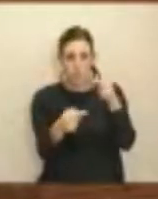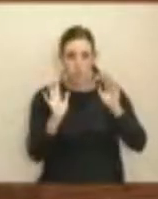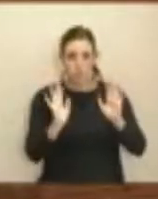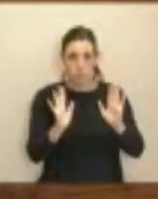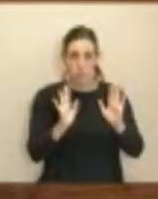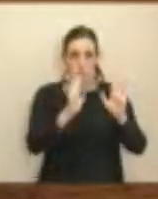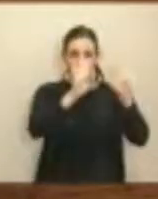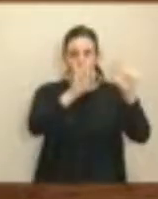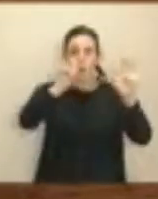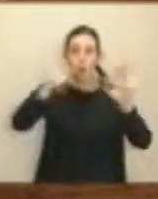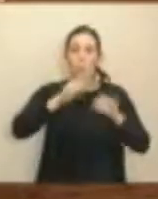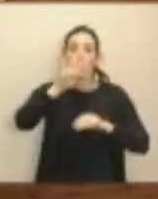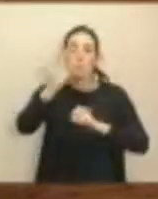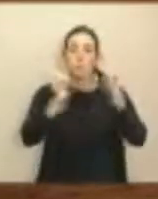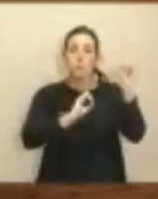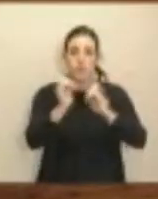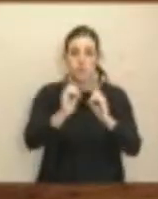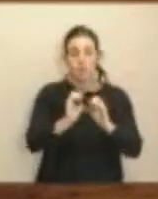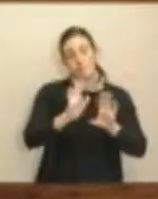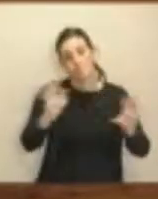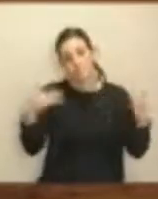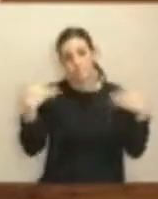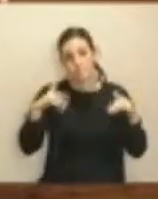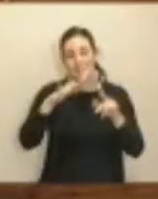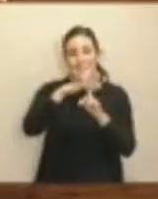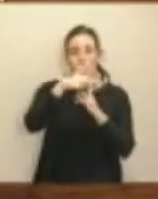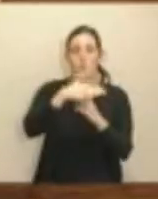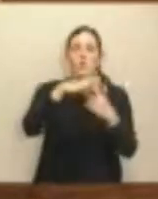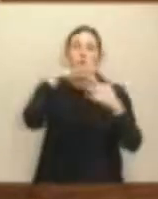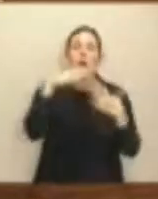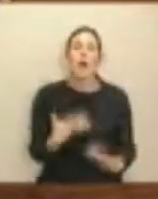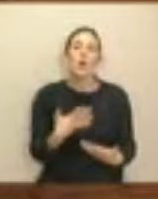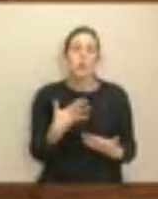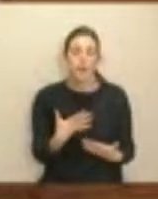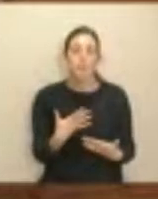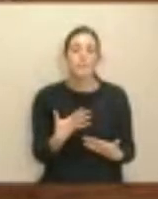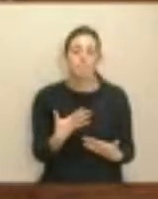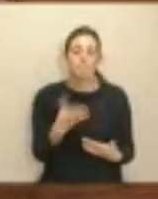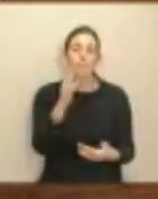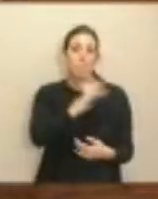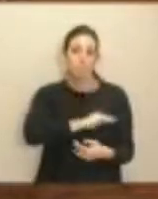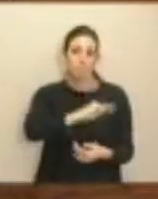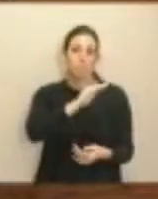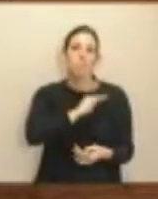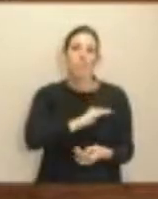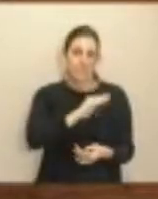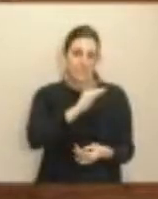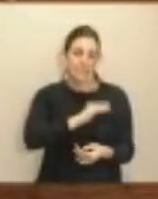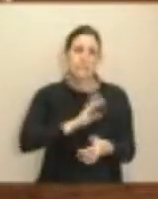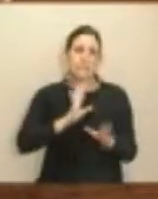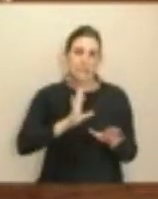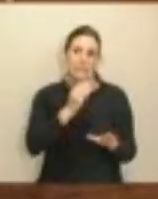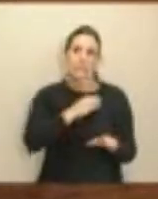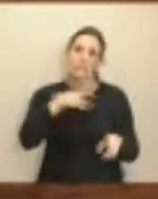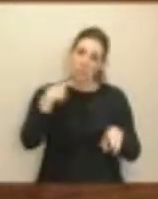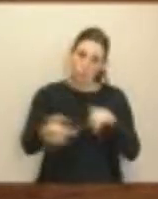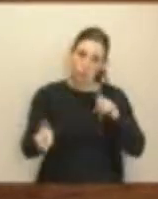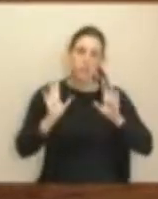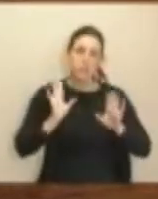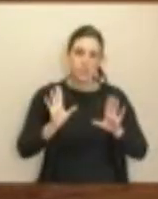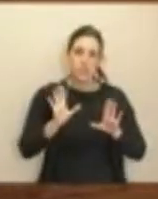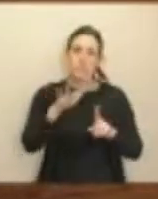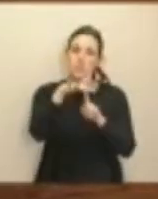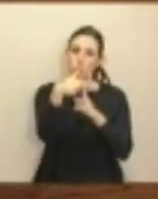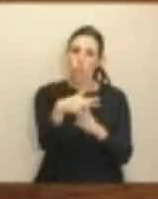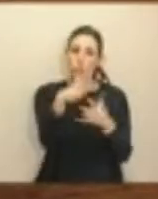9,4% de déficit. Y claro, la situación actual es bastante distinta. La